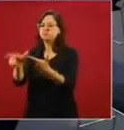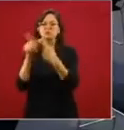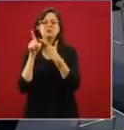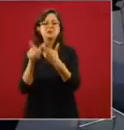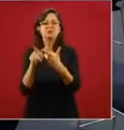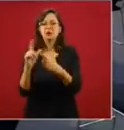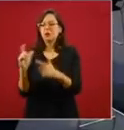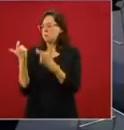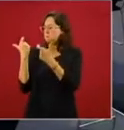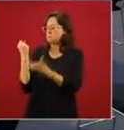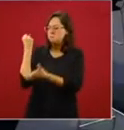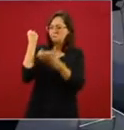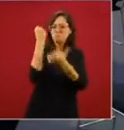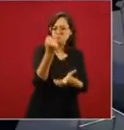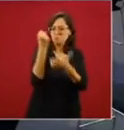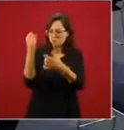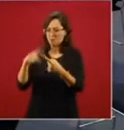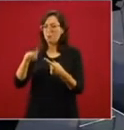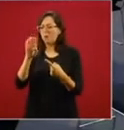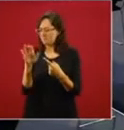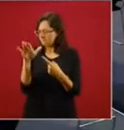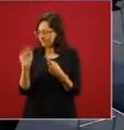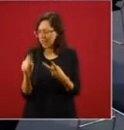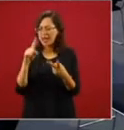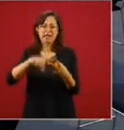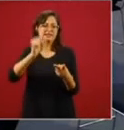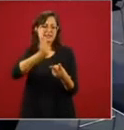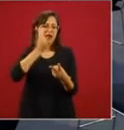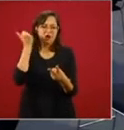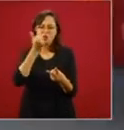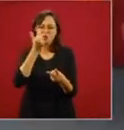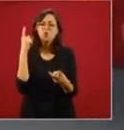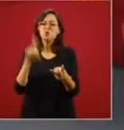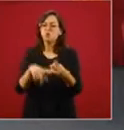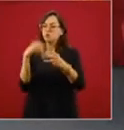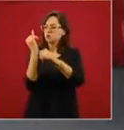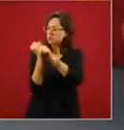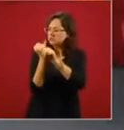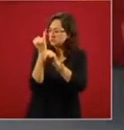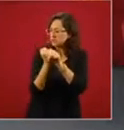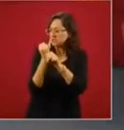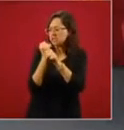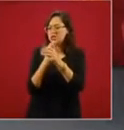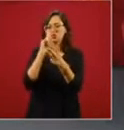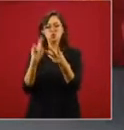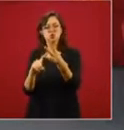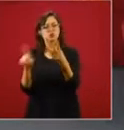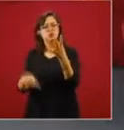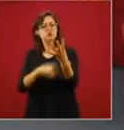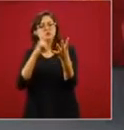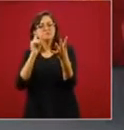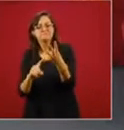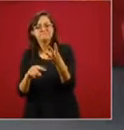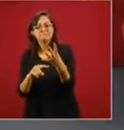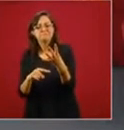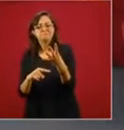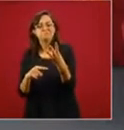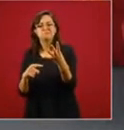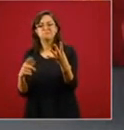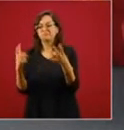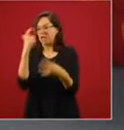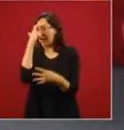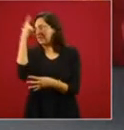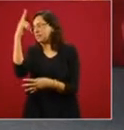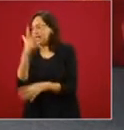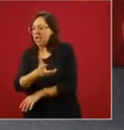para becas, para estudiantes, para investigadores, para